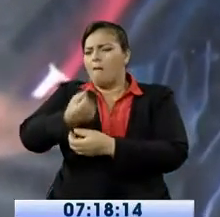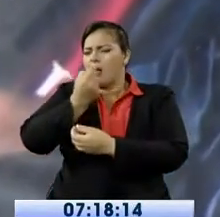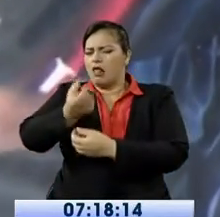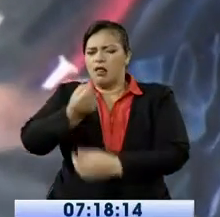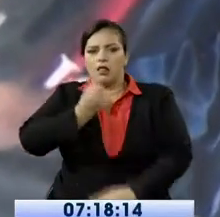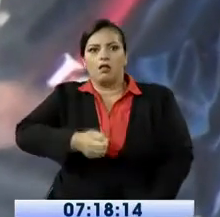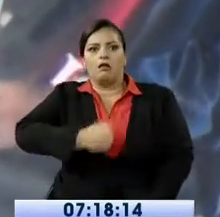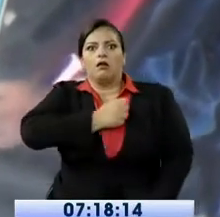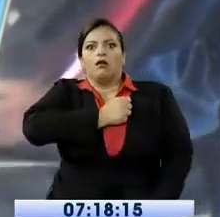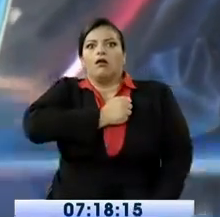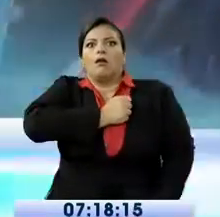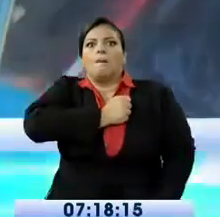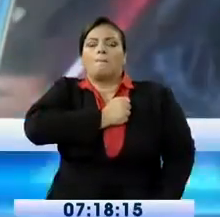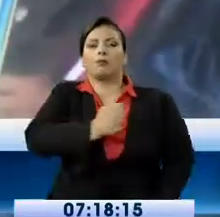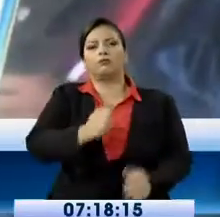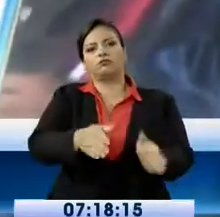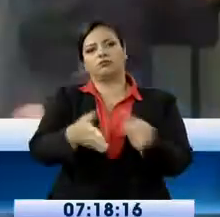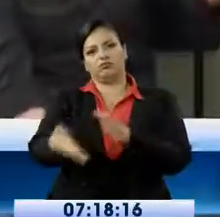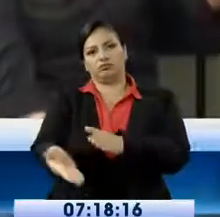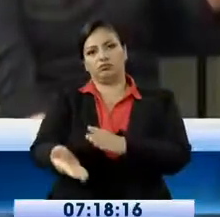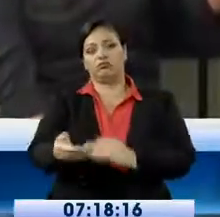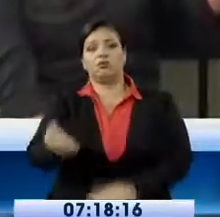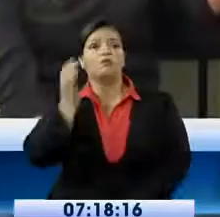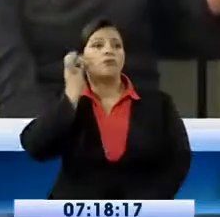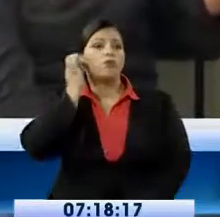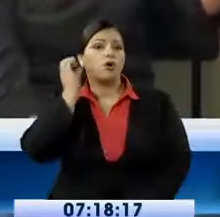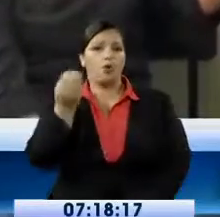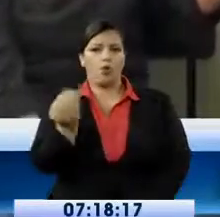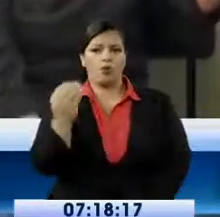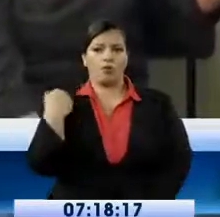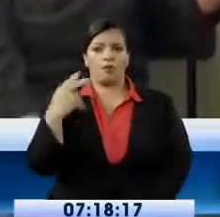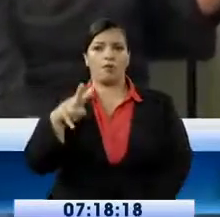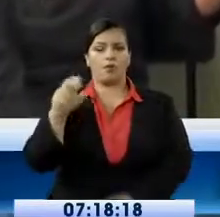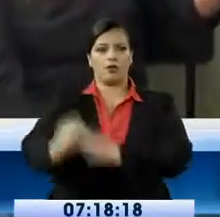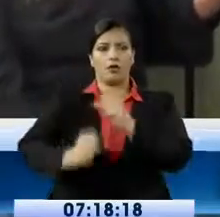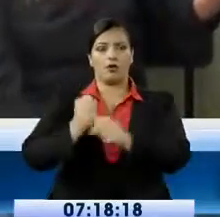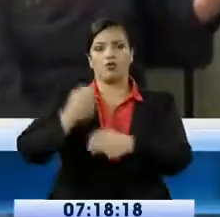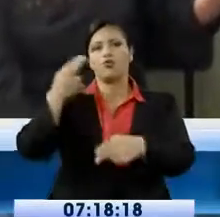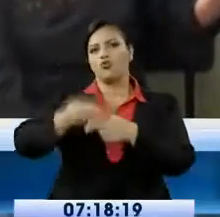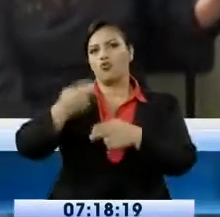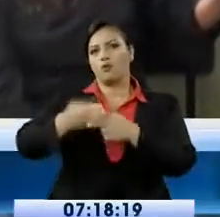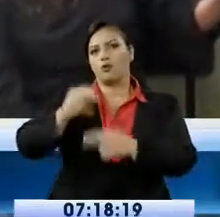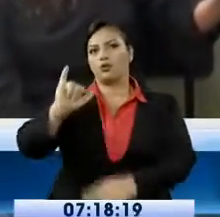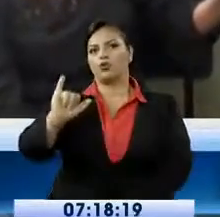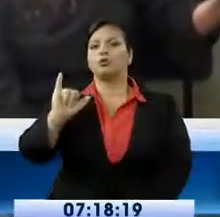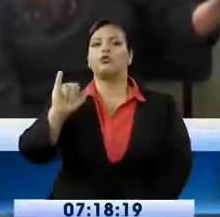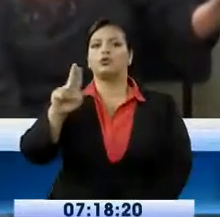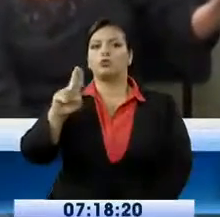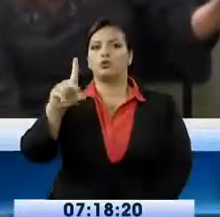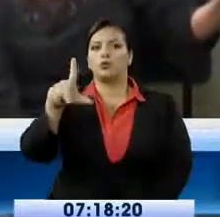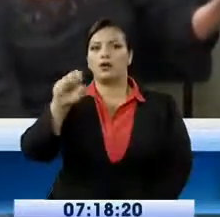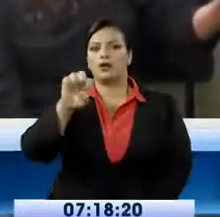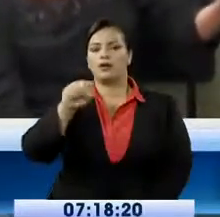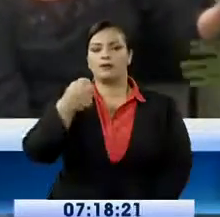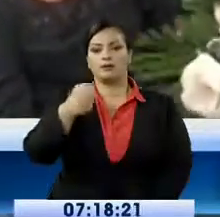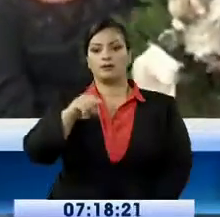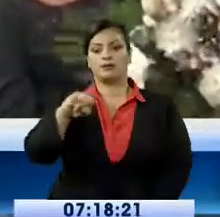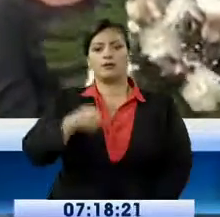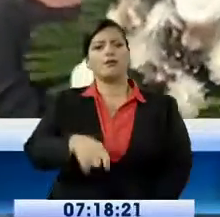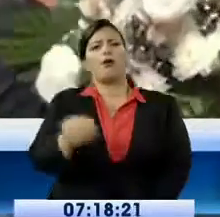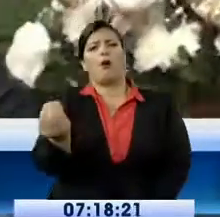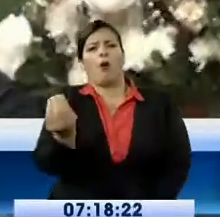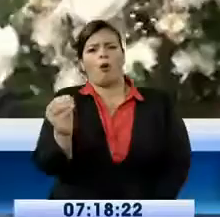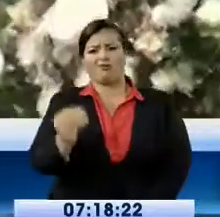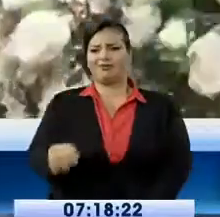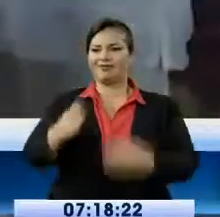A sus 20 años, Yulexi Gordillo Pulecio era conocida como una joven alegre y buena hija. Así lo mencionaban quienes asistieron